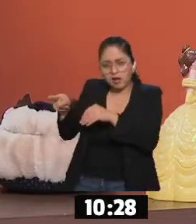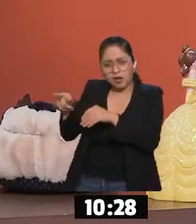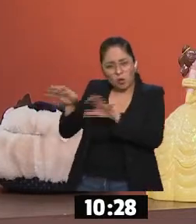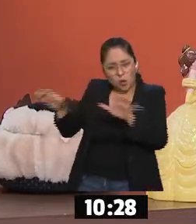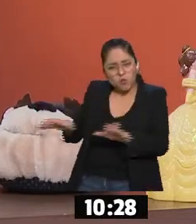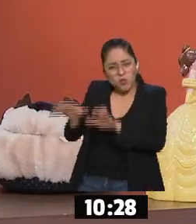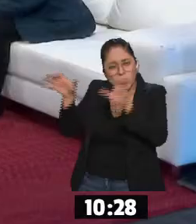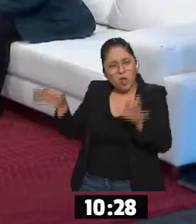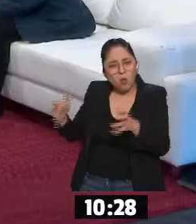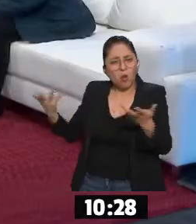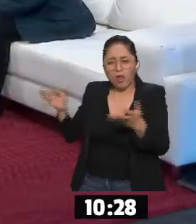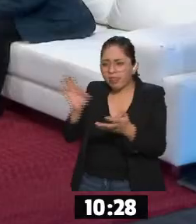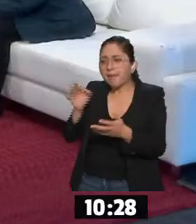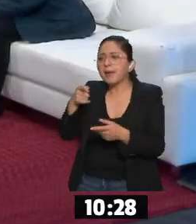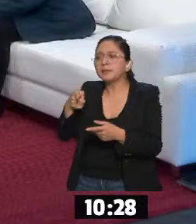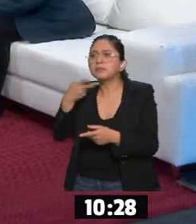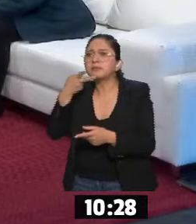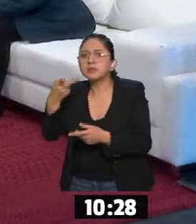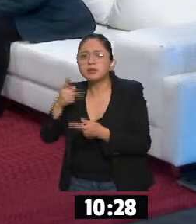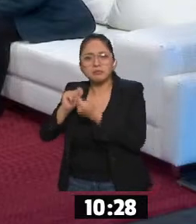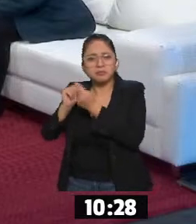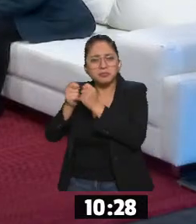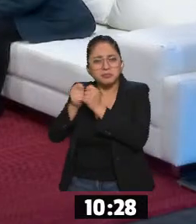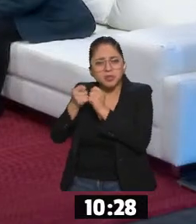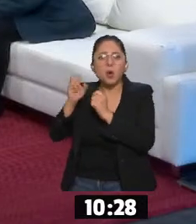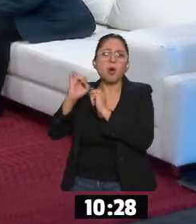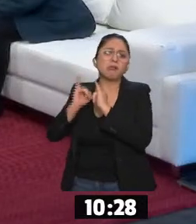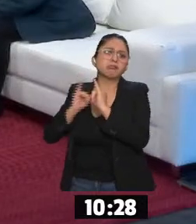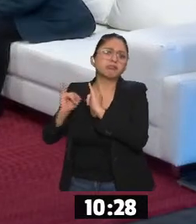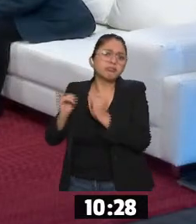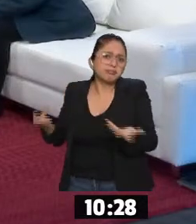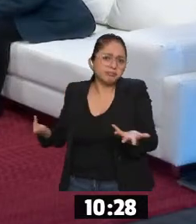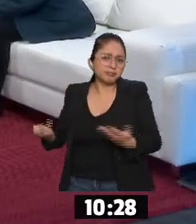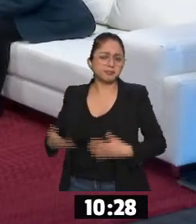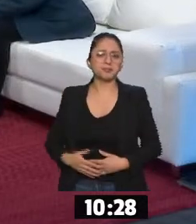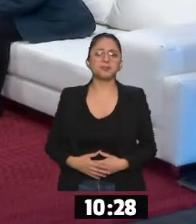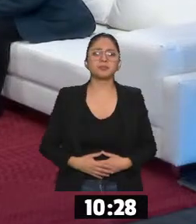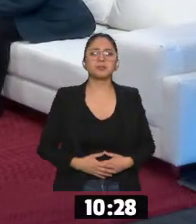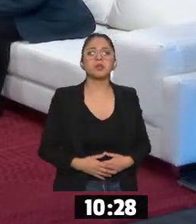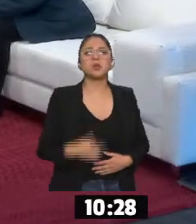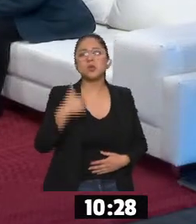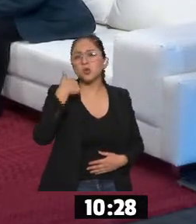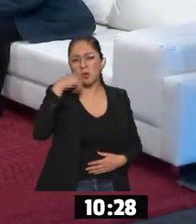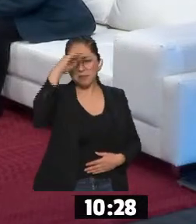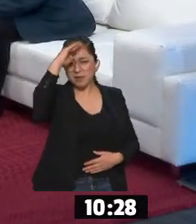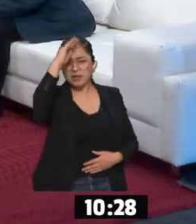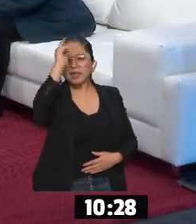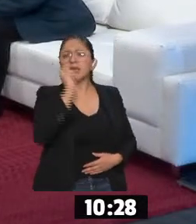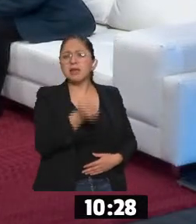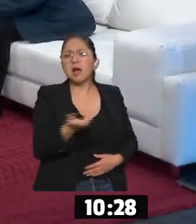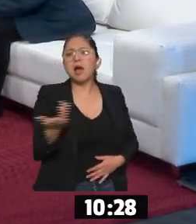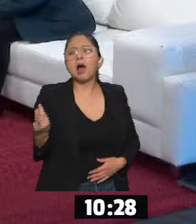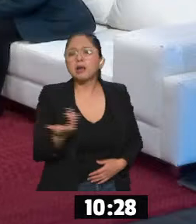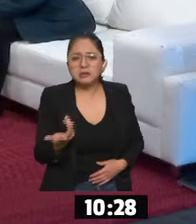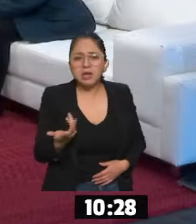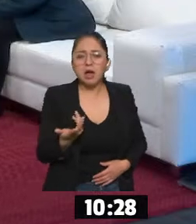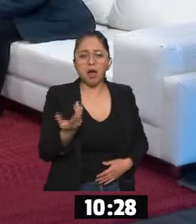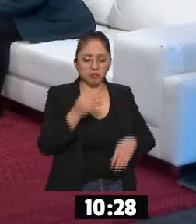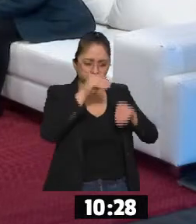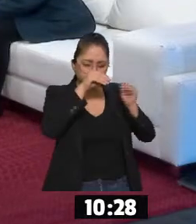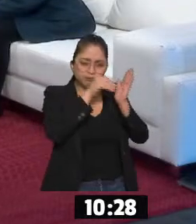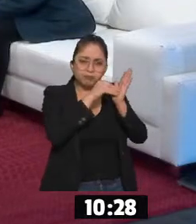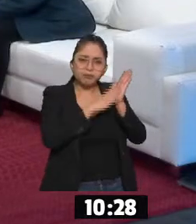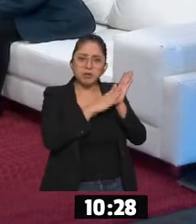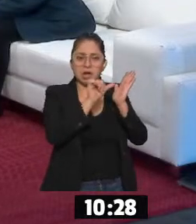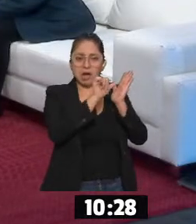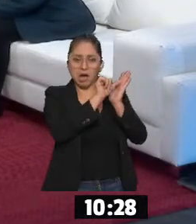creo que sería una buena solución o una manera de paliar esto, sería haciendo una aplicación en